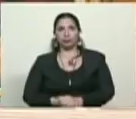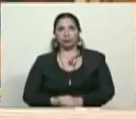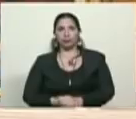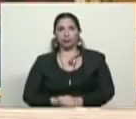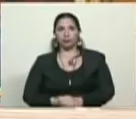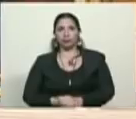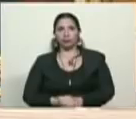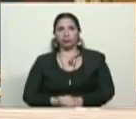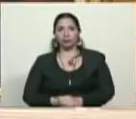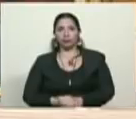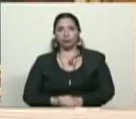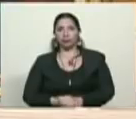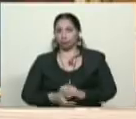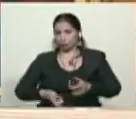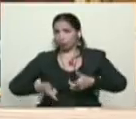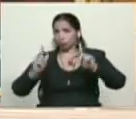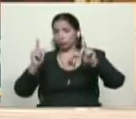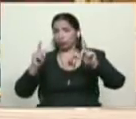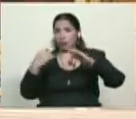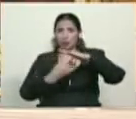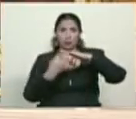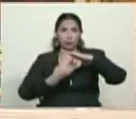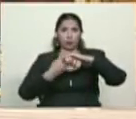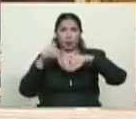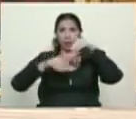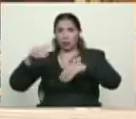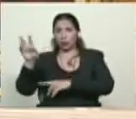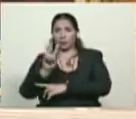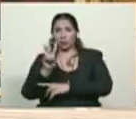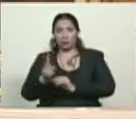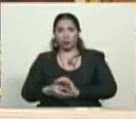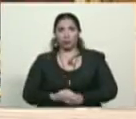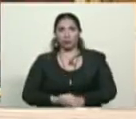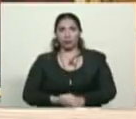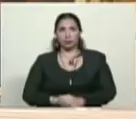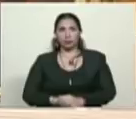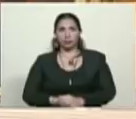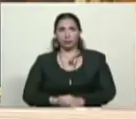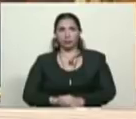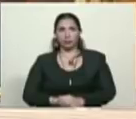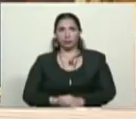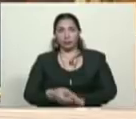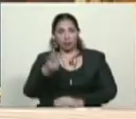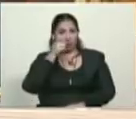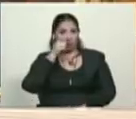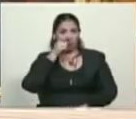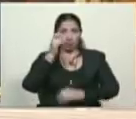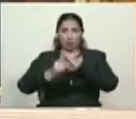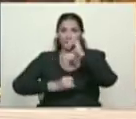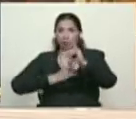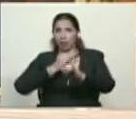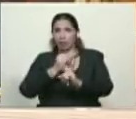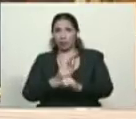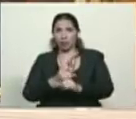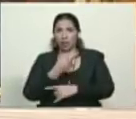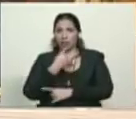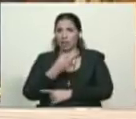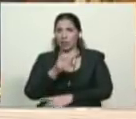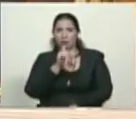convalidado por la institución electoral venezolana. Los observadores internacionales emitieron